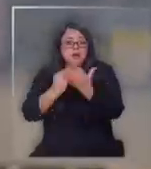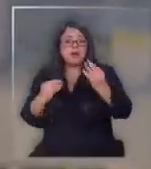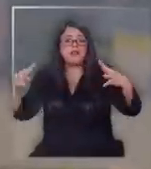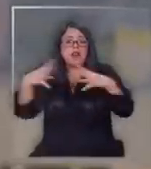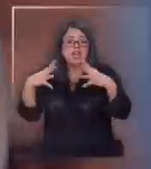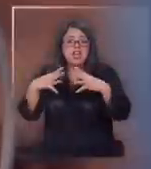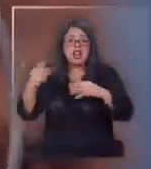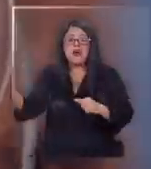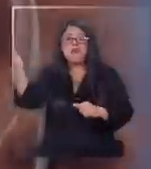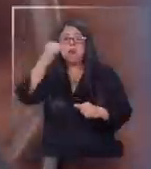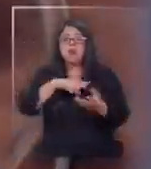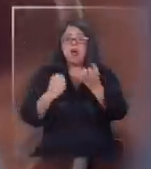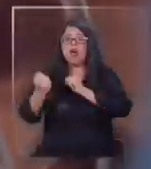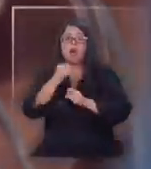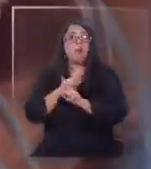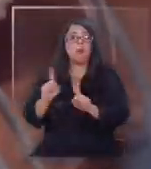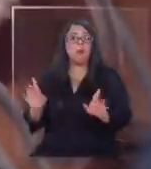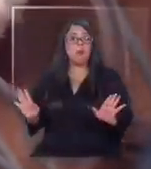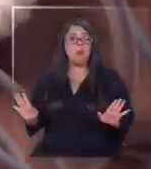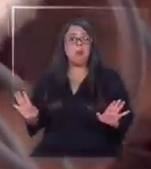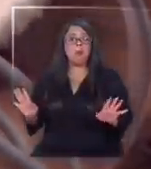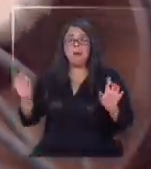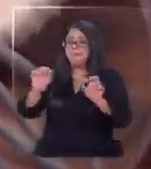si sobrevivió.